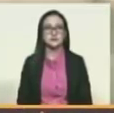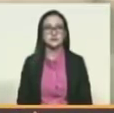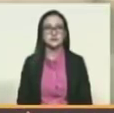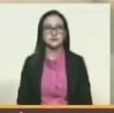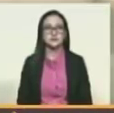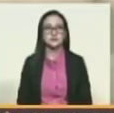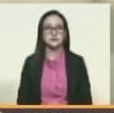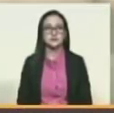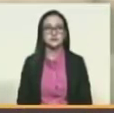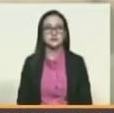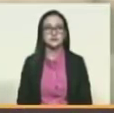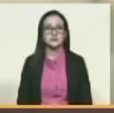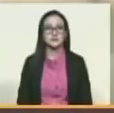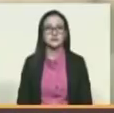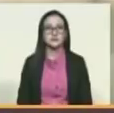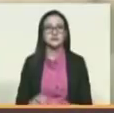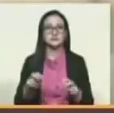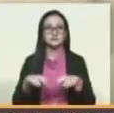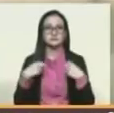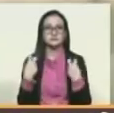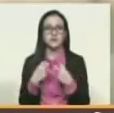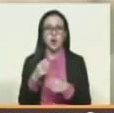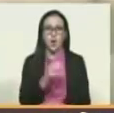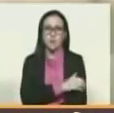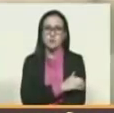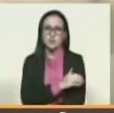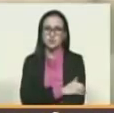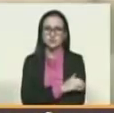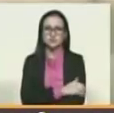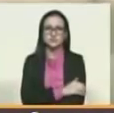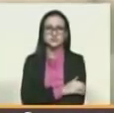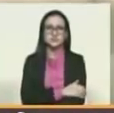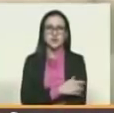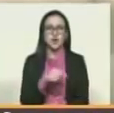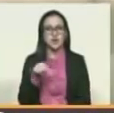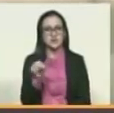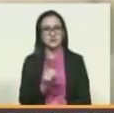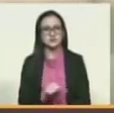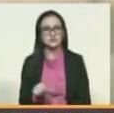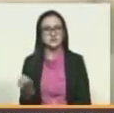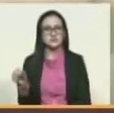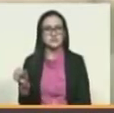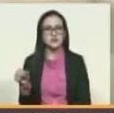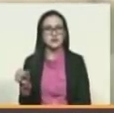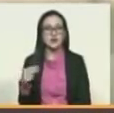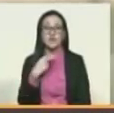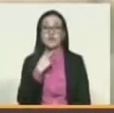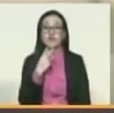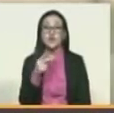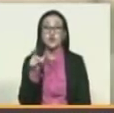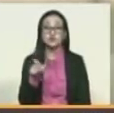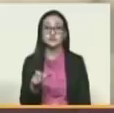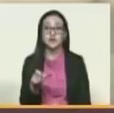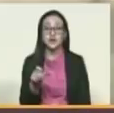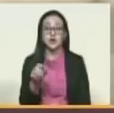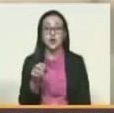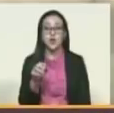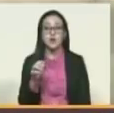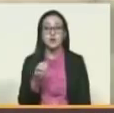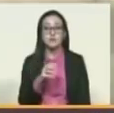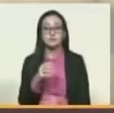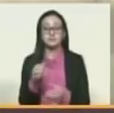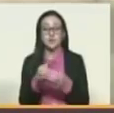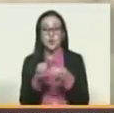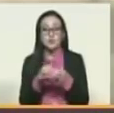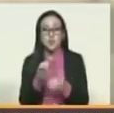Acudí a una rueda de prensa de la oposición esta semana, donde el vocero de la Mesa Unidad decía